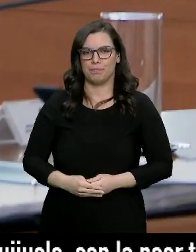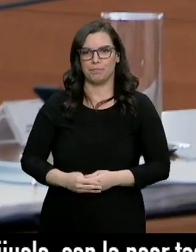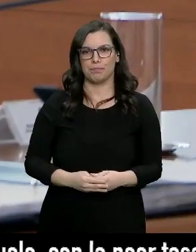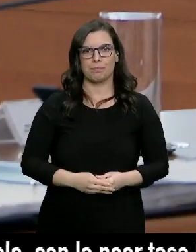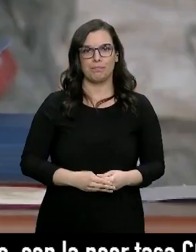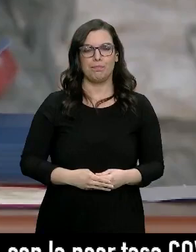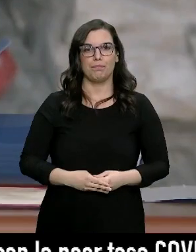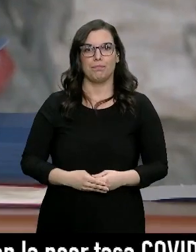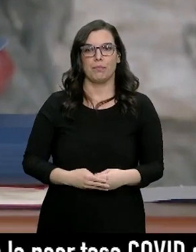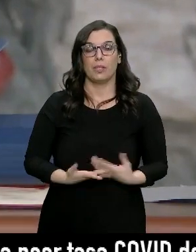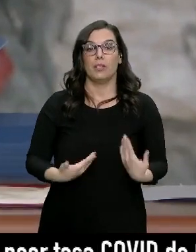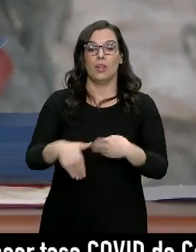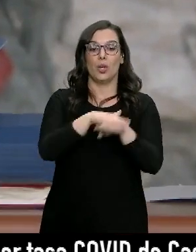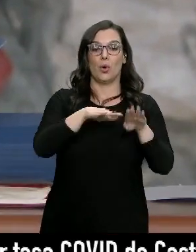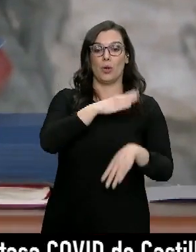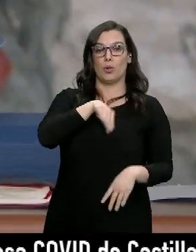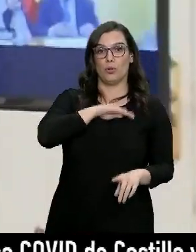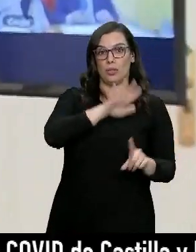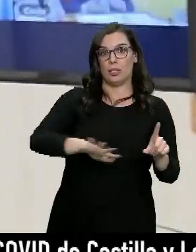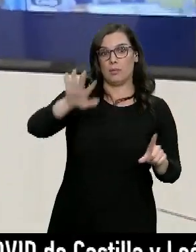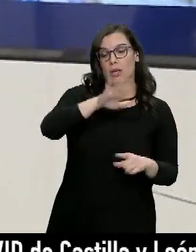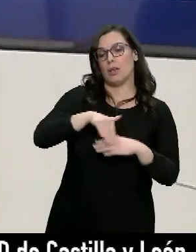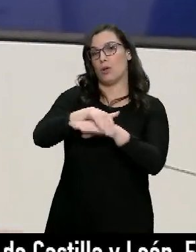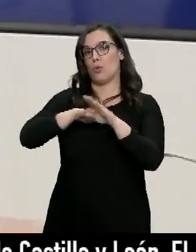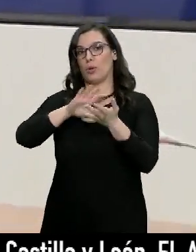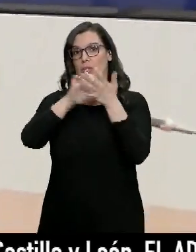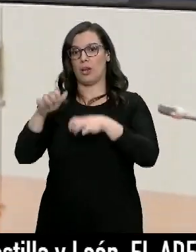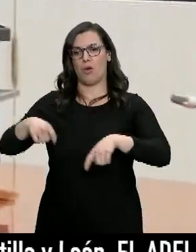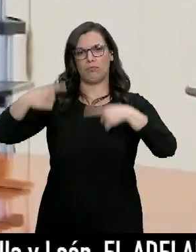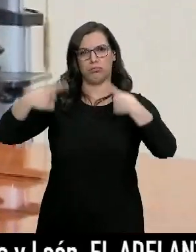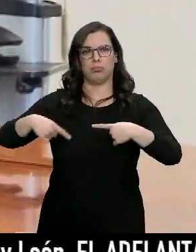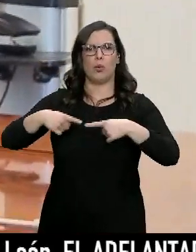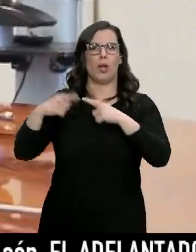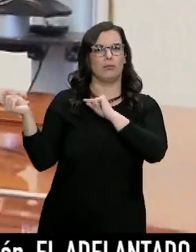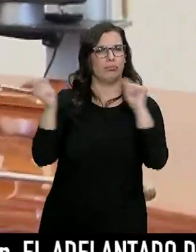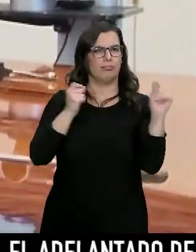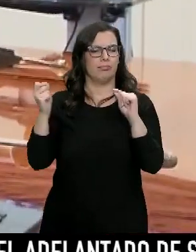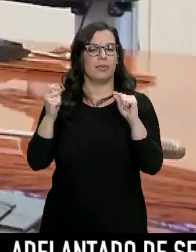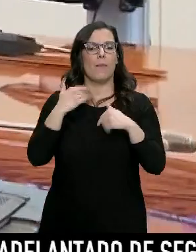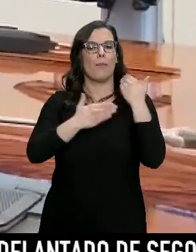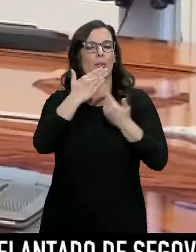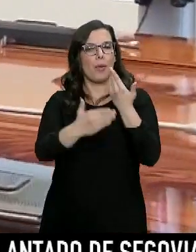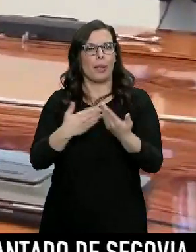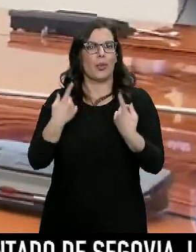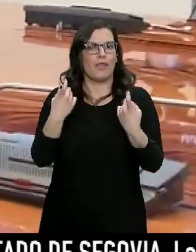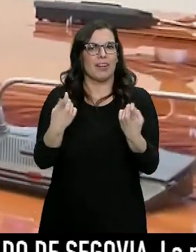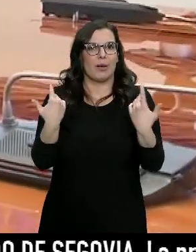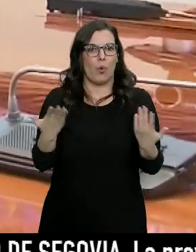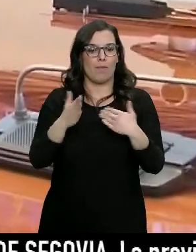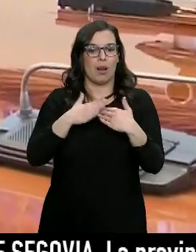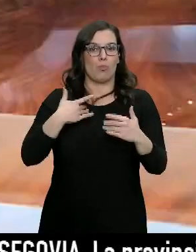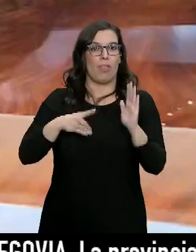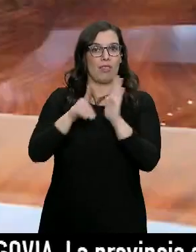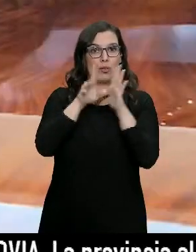La batalla judicial entre el Gobierno central y el de Castilla y León abre el debate sobre qué procedimientos son necesarios para modificar